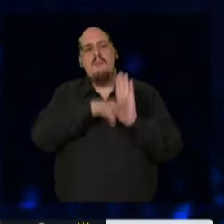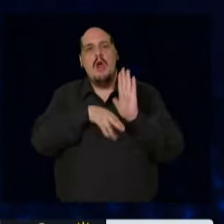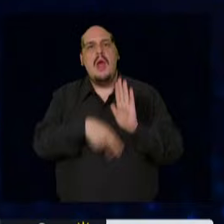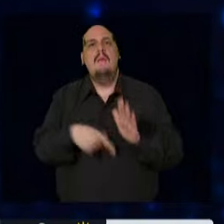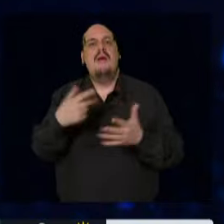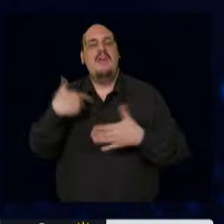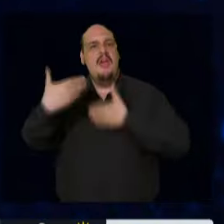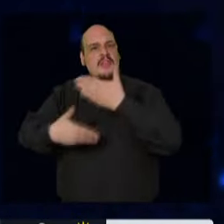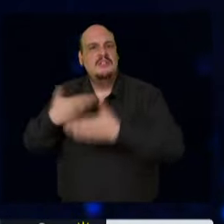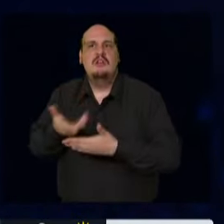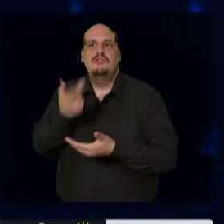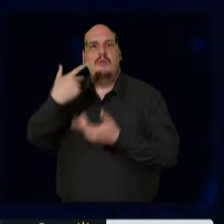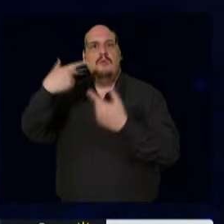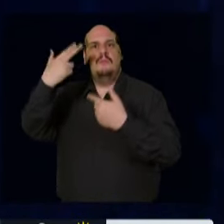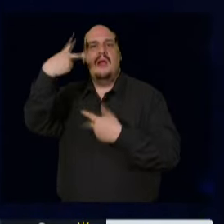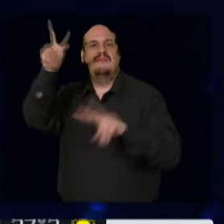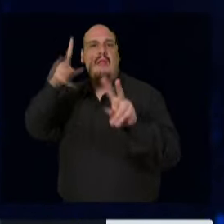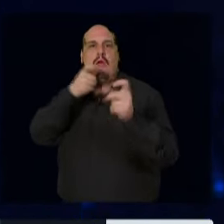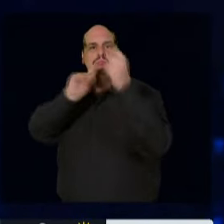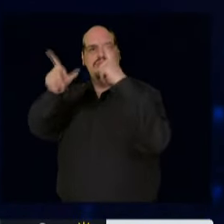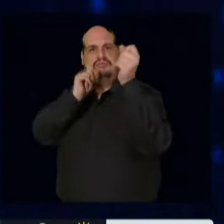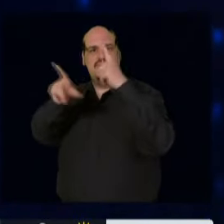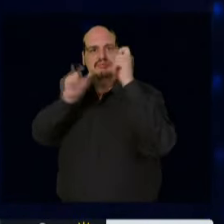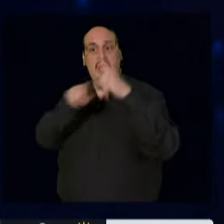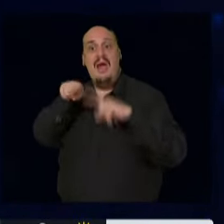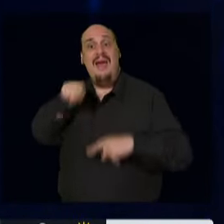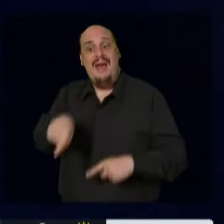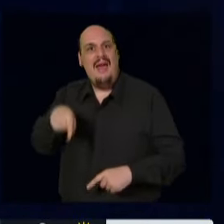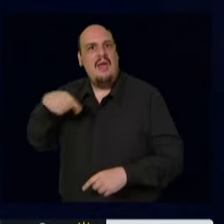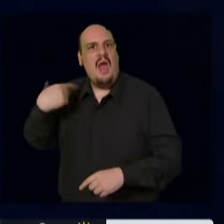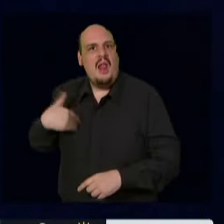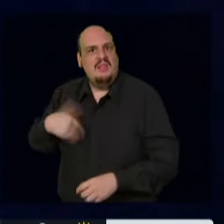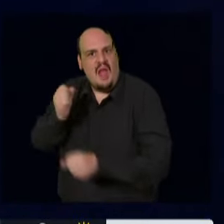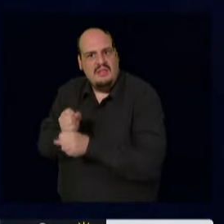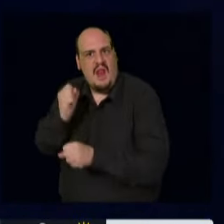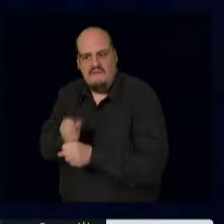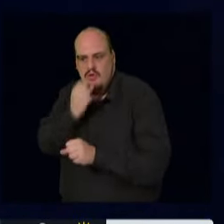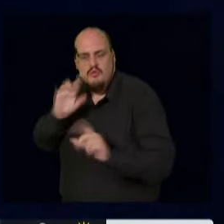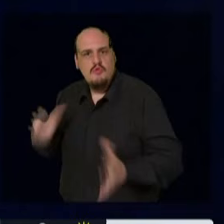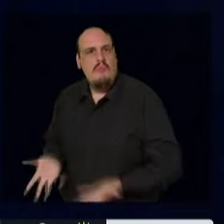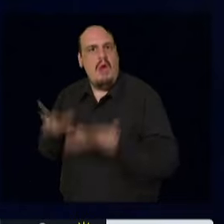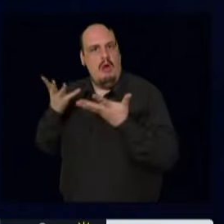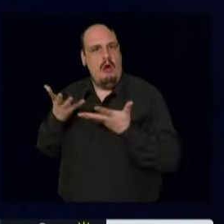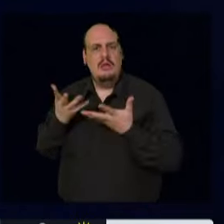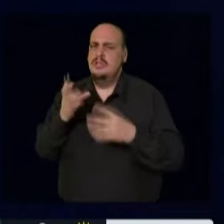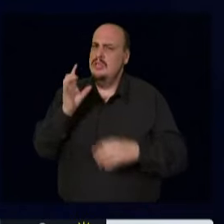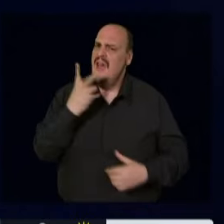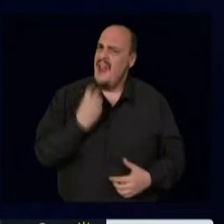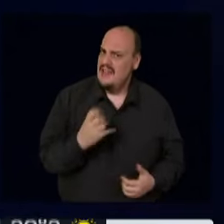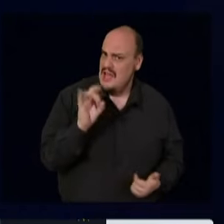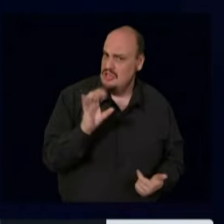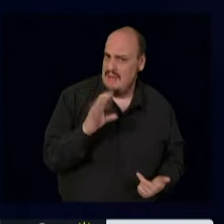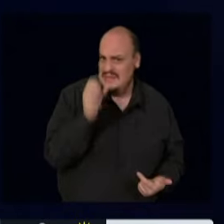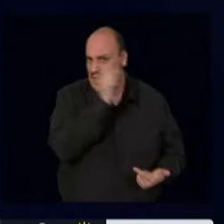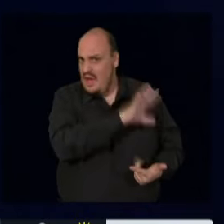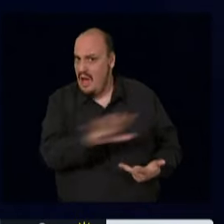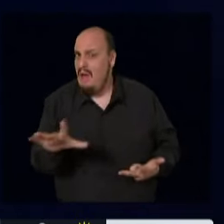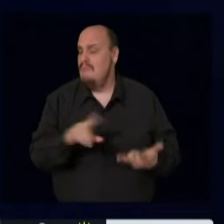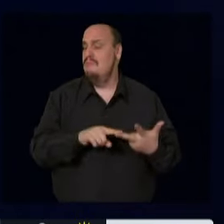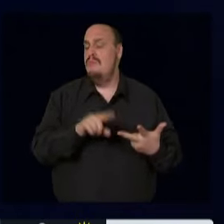de alguna manera va a valorar mucho mejor el trabajo argentino. No solamente nuestra energía, nuestro campo,